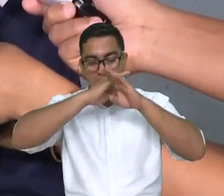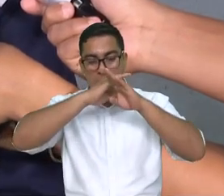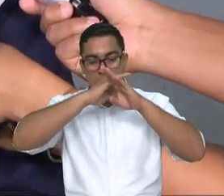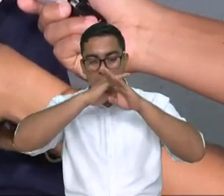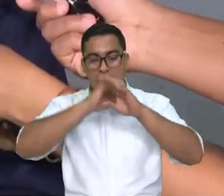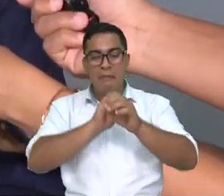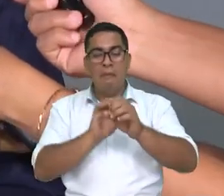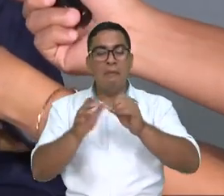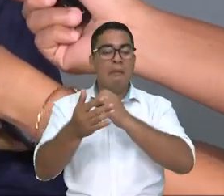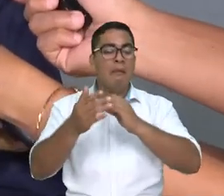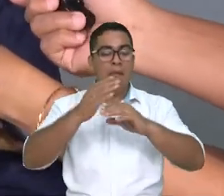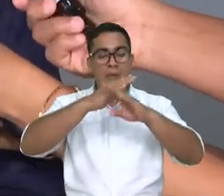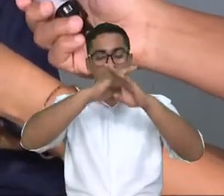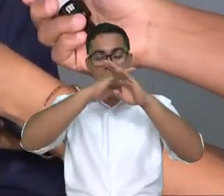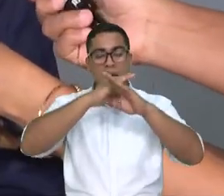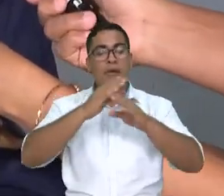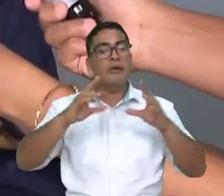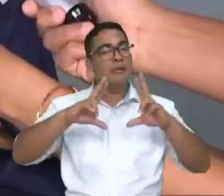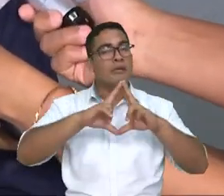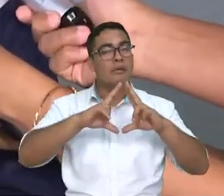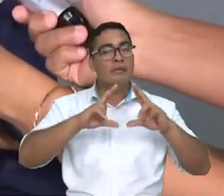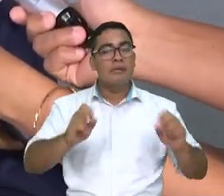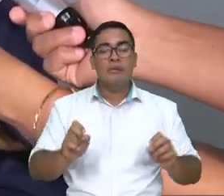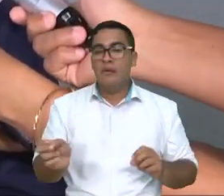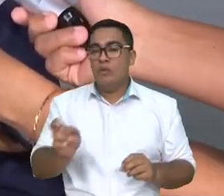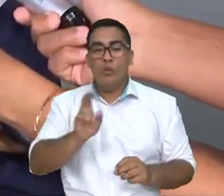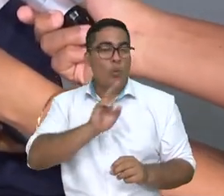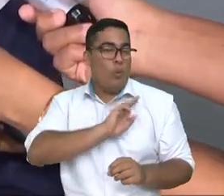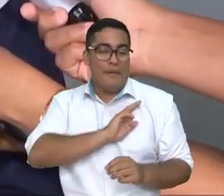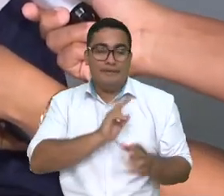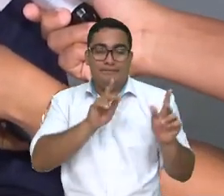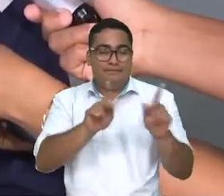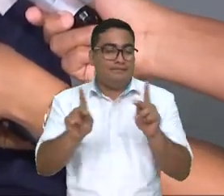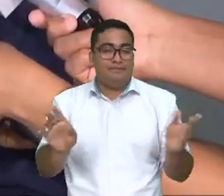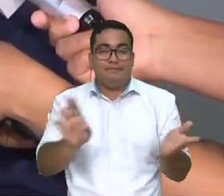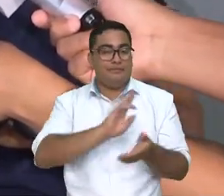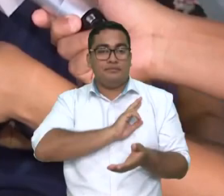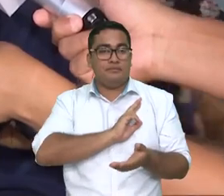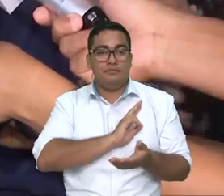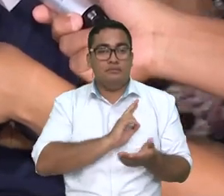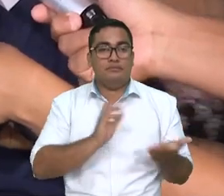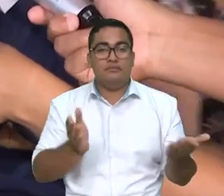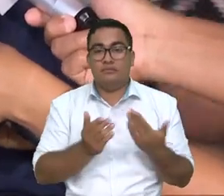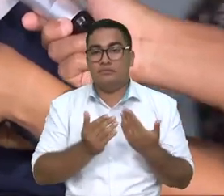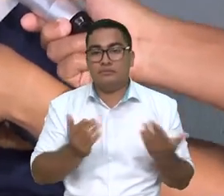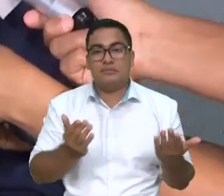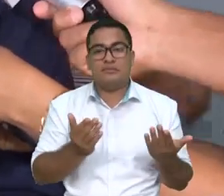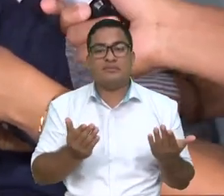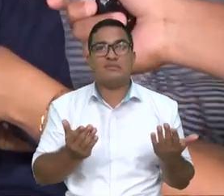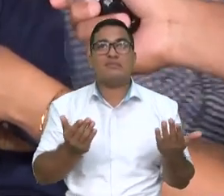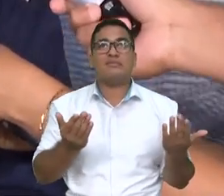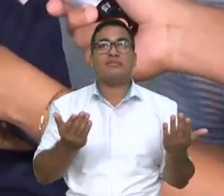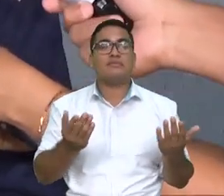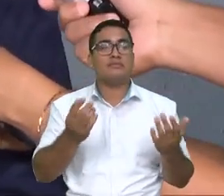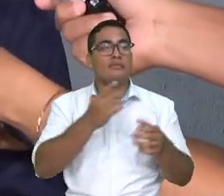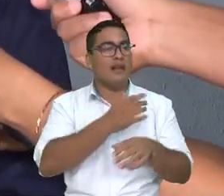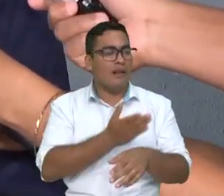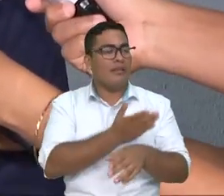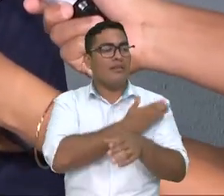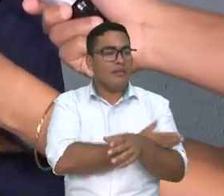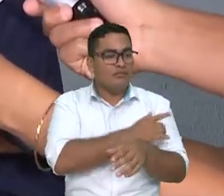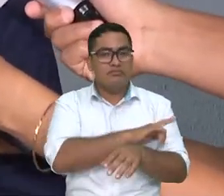la diseminación. Todavía en Nicaragua no tenemos casos confirmados y hemos estado buscándolo, tomando muestras